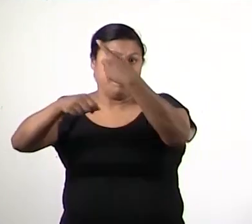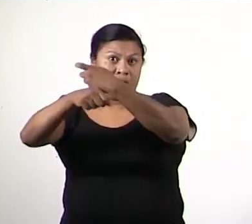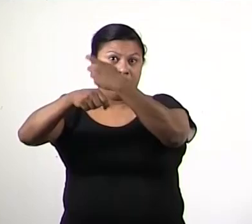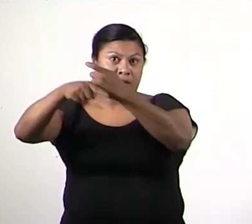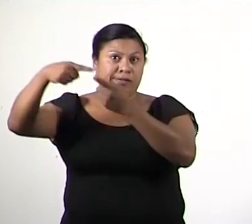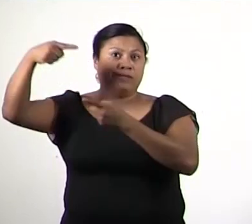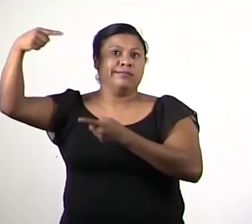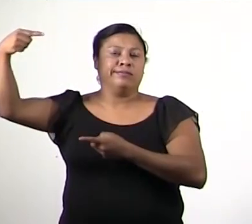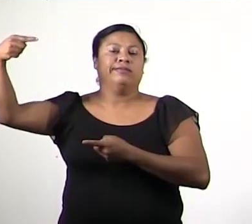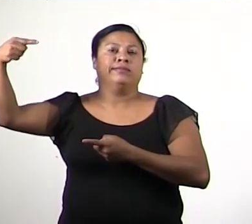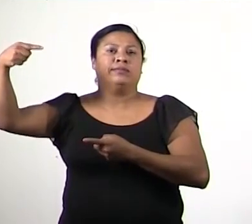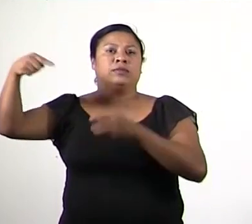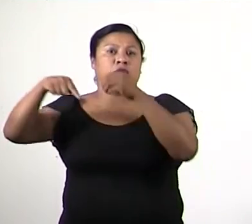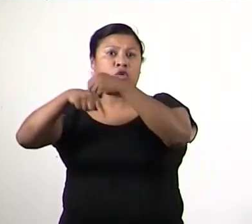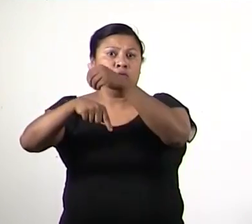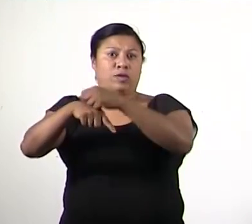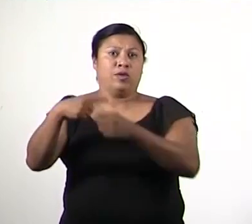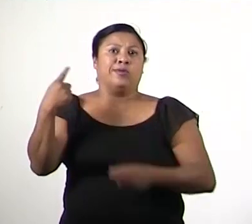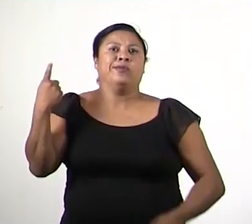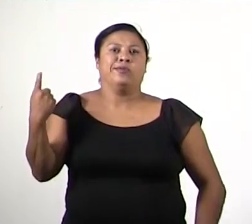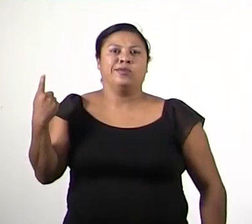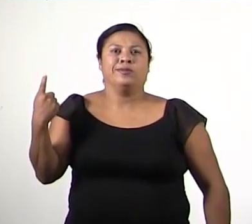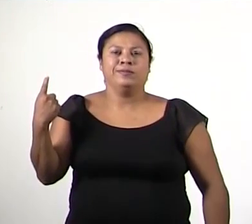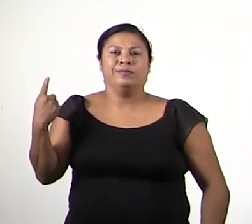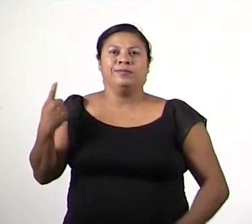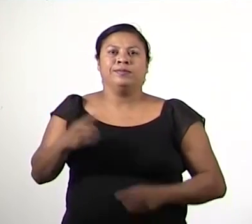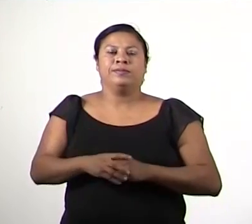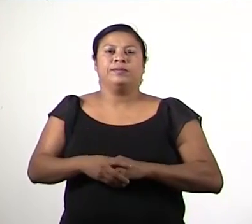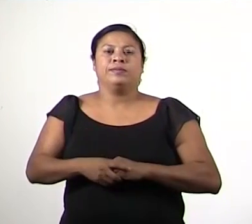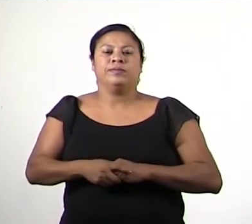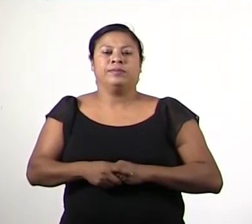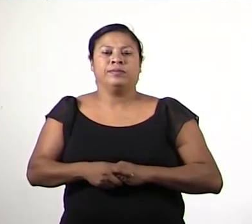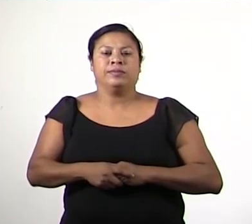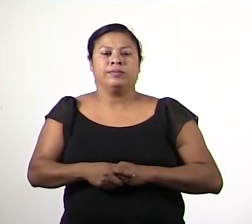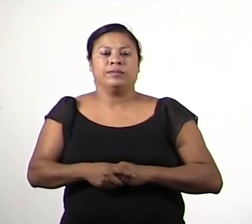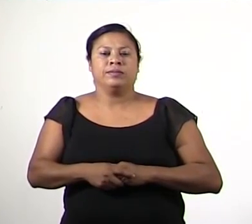paso, el número 1, es